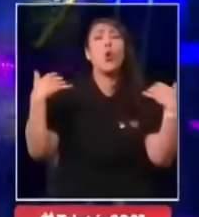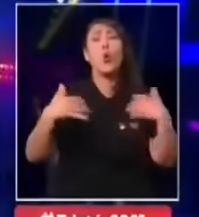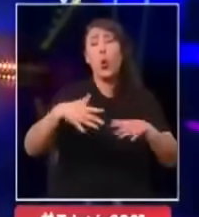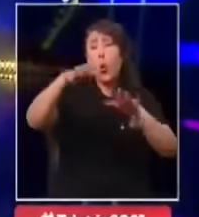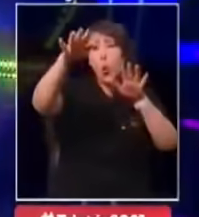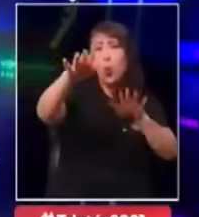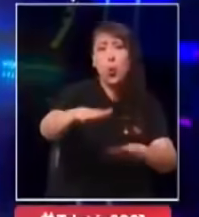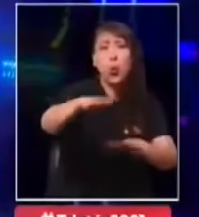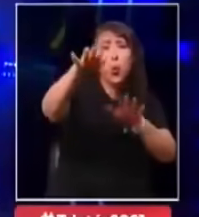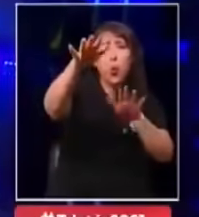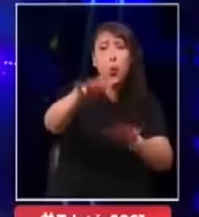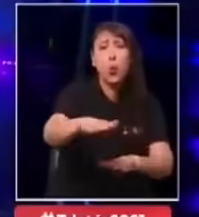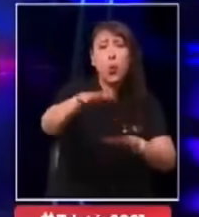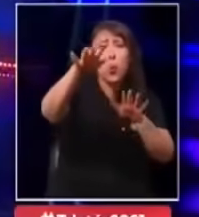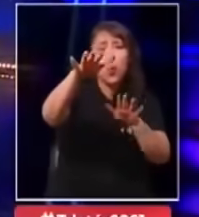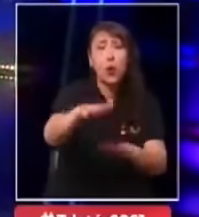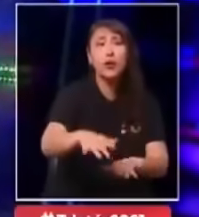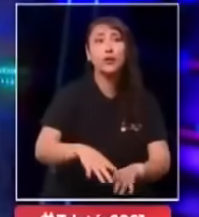Pero mira.